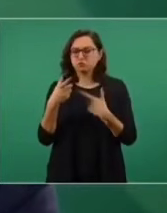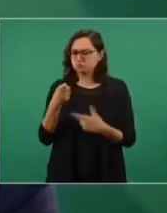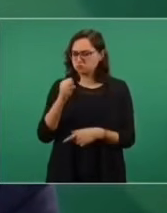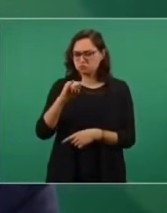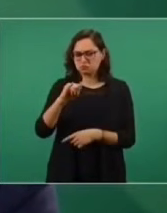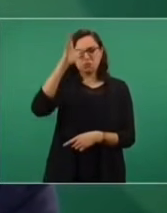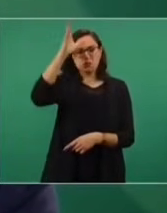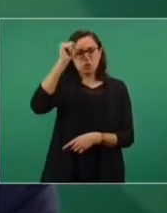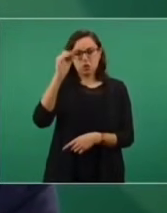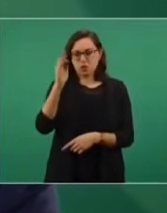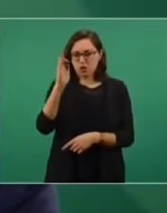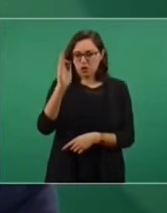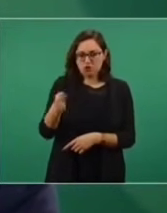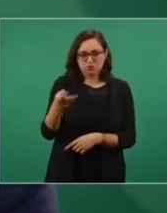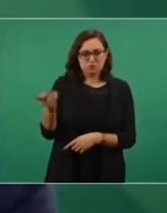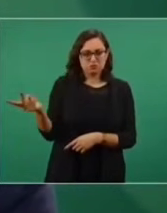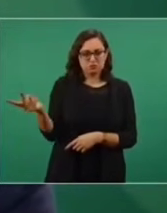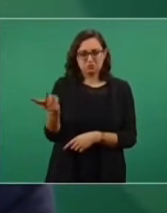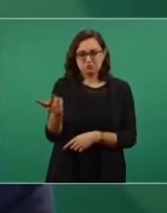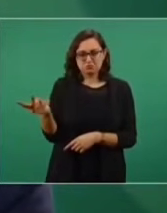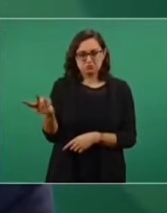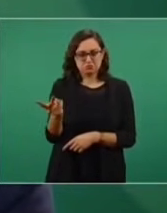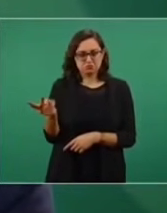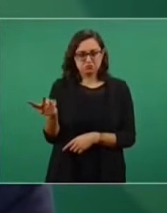aceptaron ayudar.